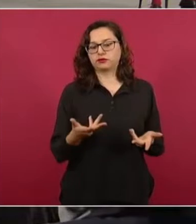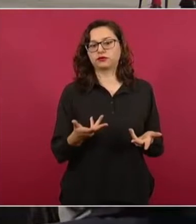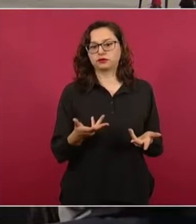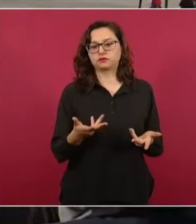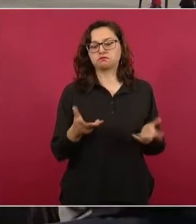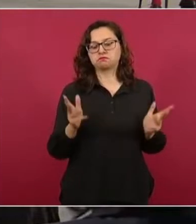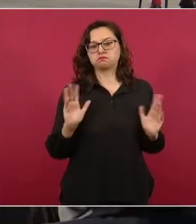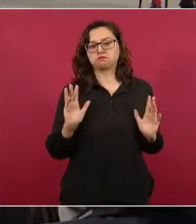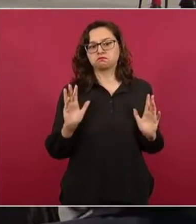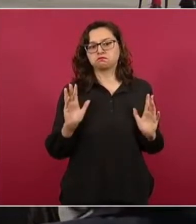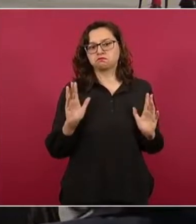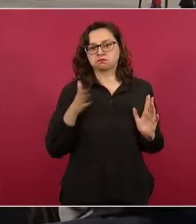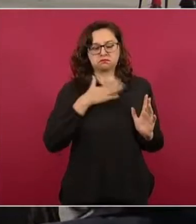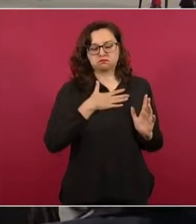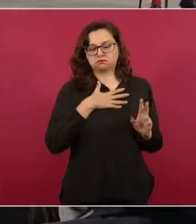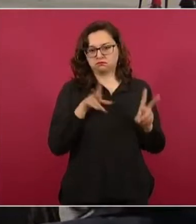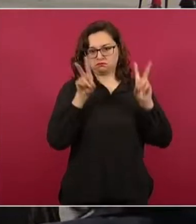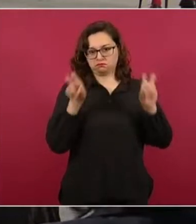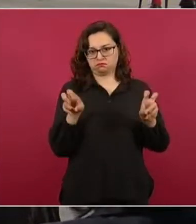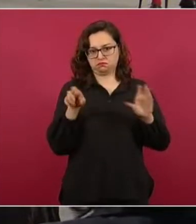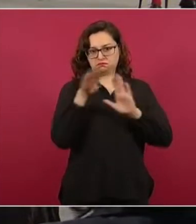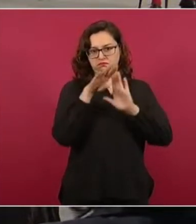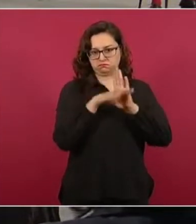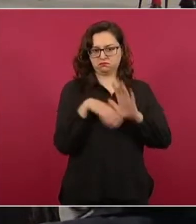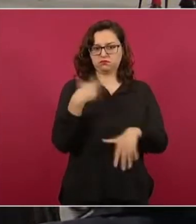Esa es la gira.